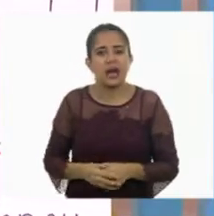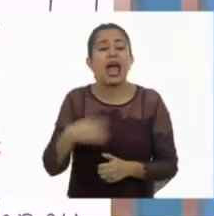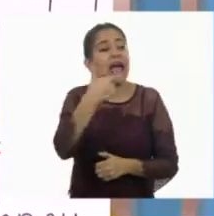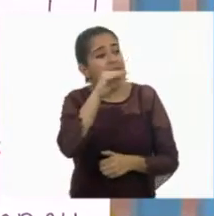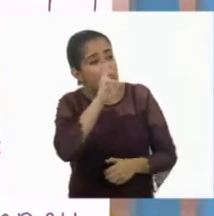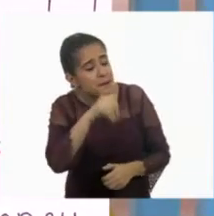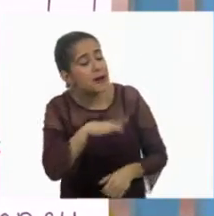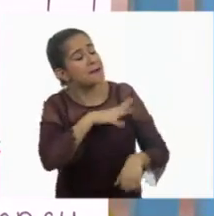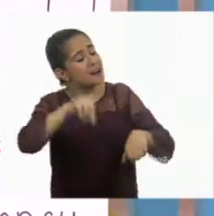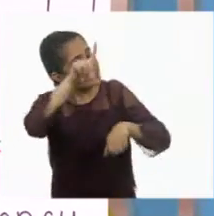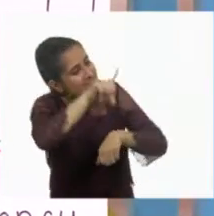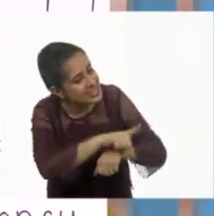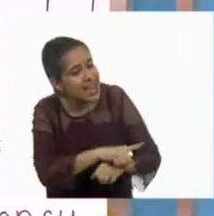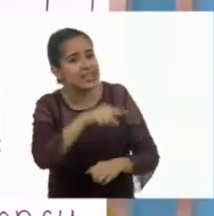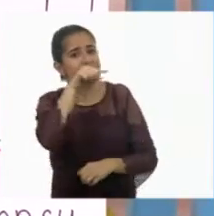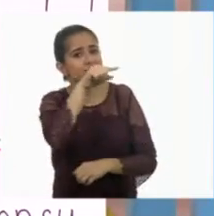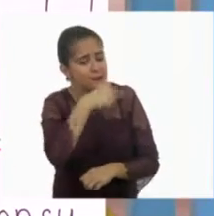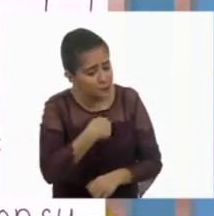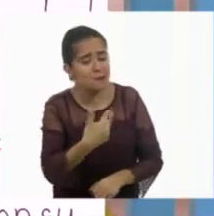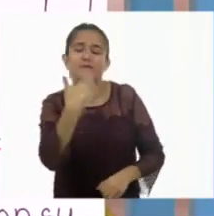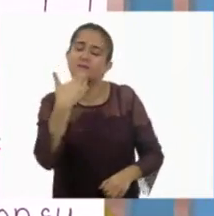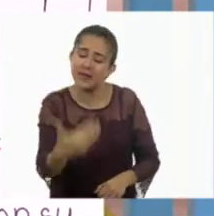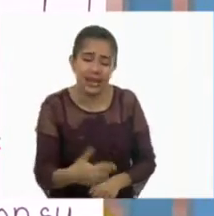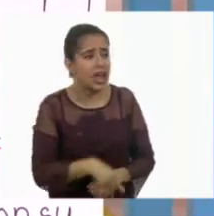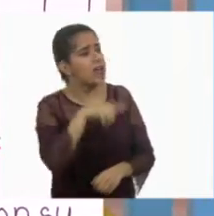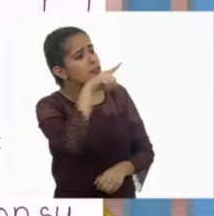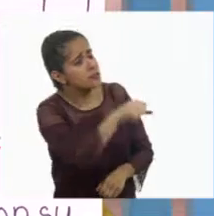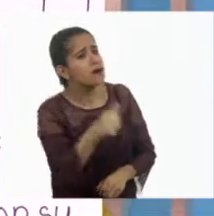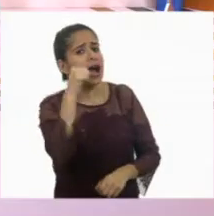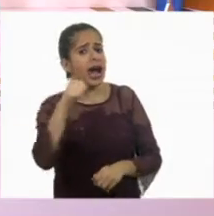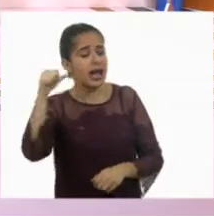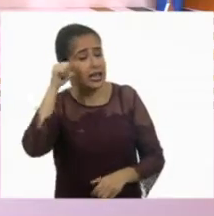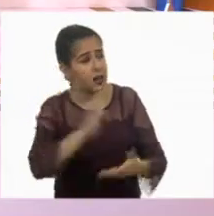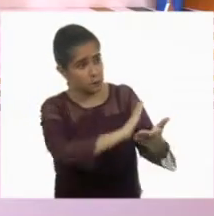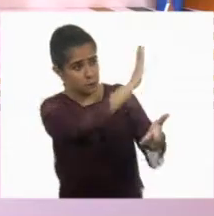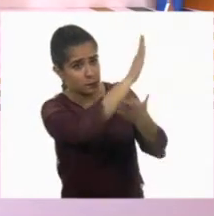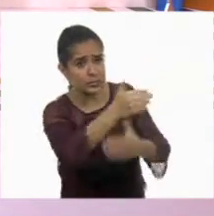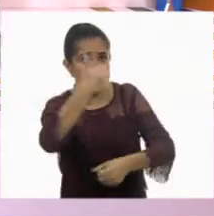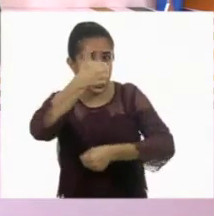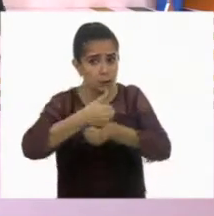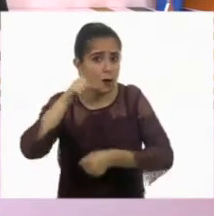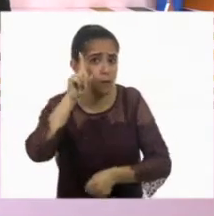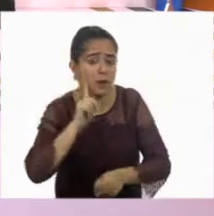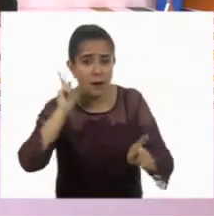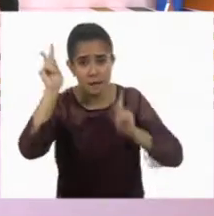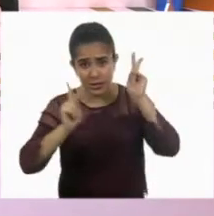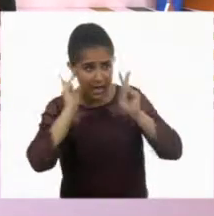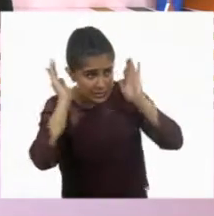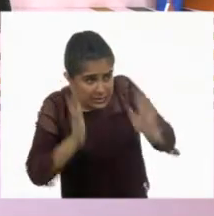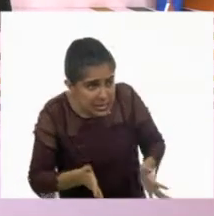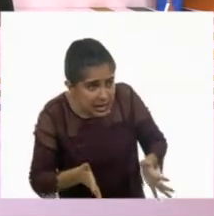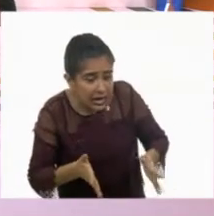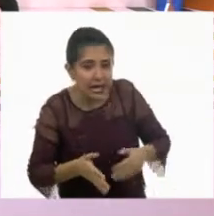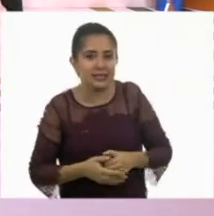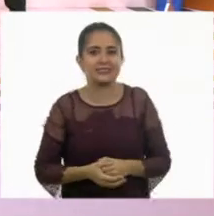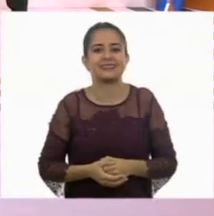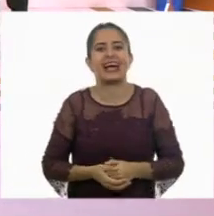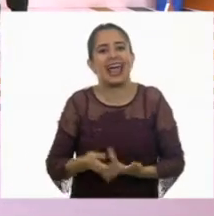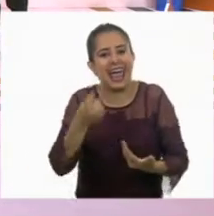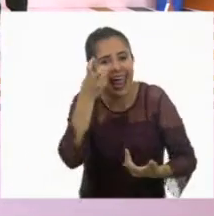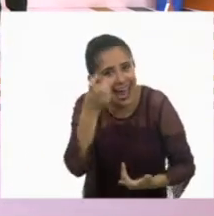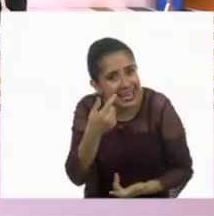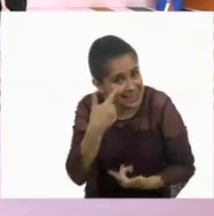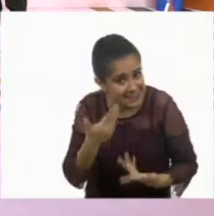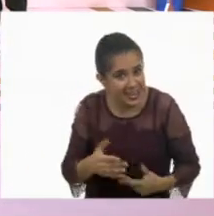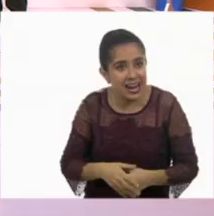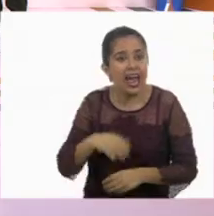bien. ¿Pudiste ir a visitar a tu abuelita? Muy bien. Vamos a leer la siguiente, sí, por favor. Claro que sí. A